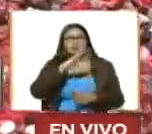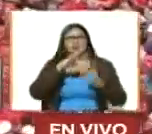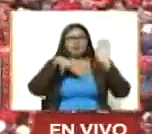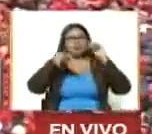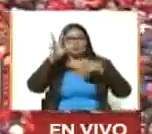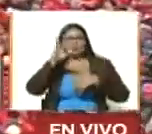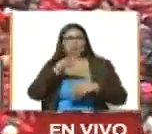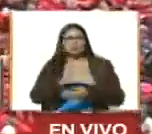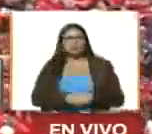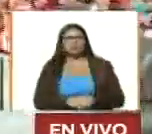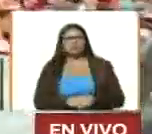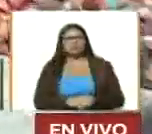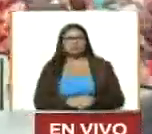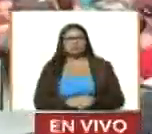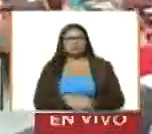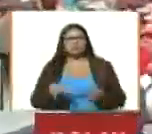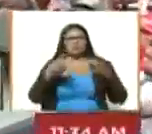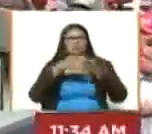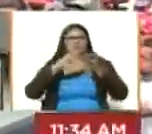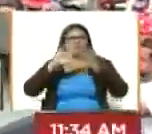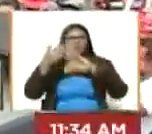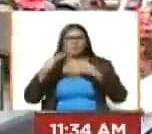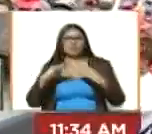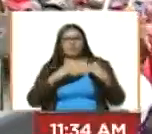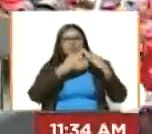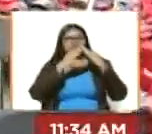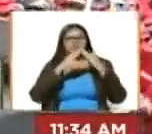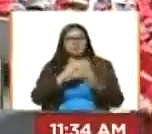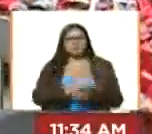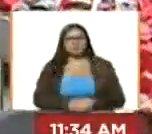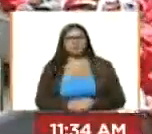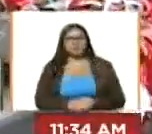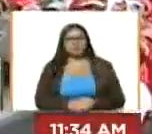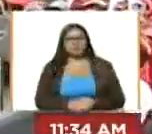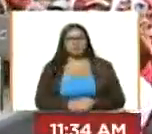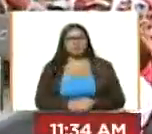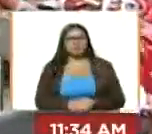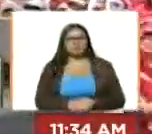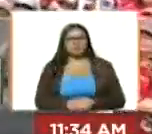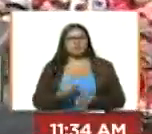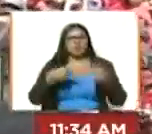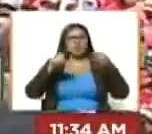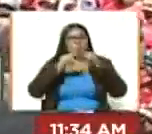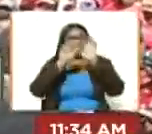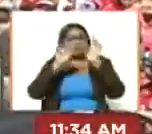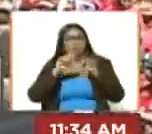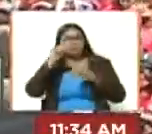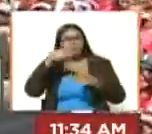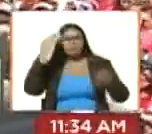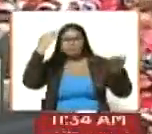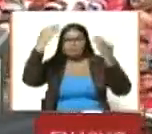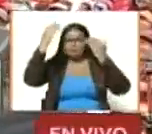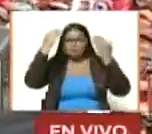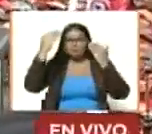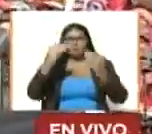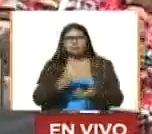1.414 equipos de comunidad. De igual manera, también saludo.